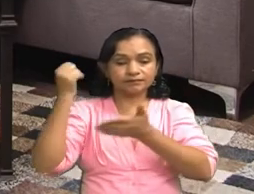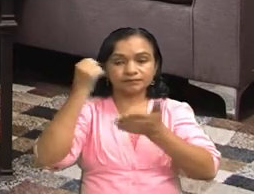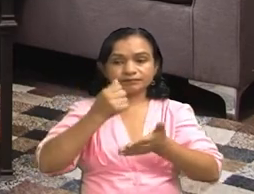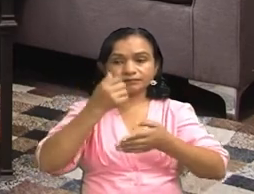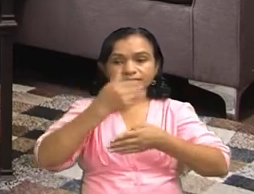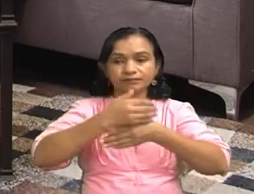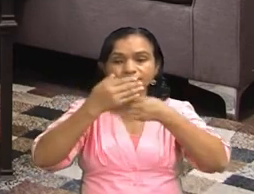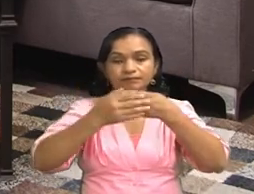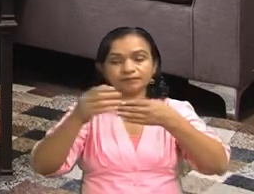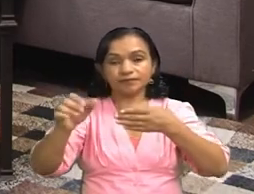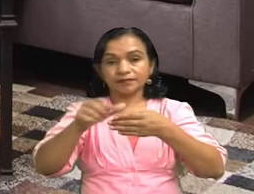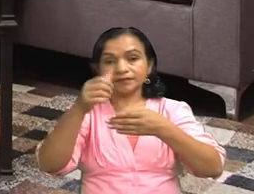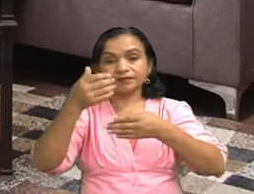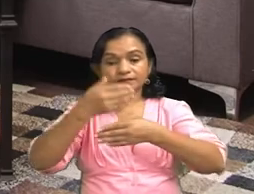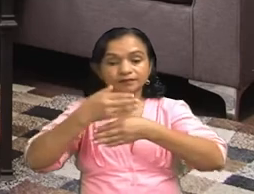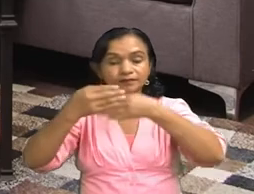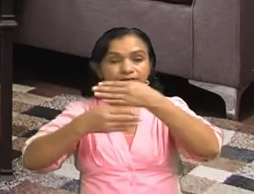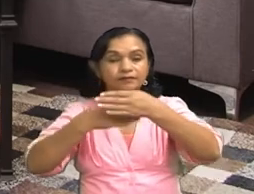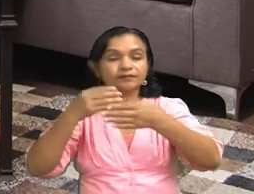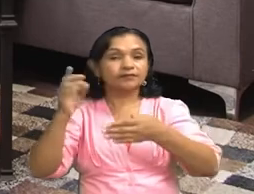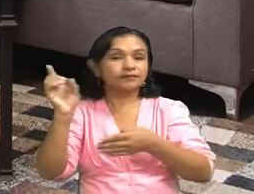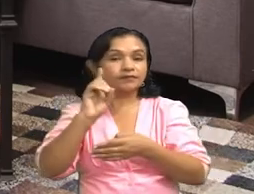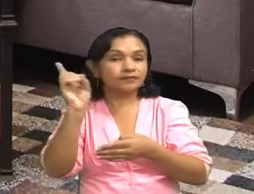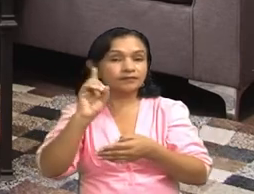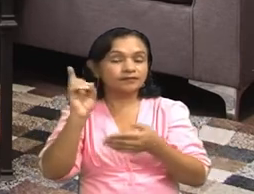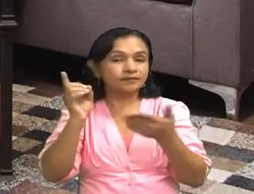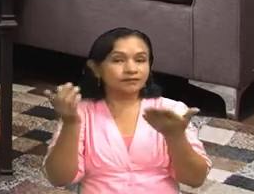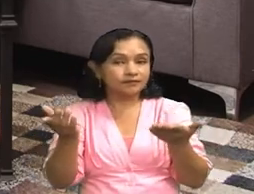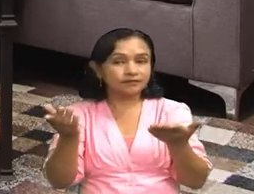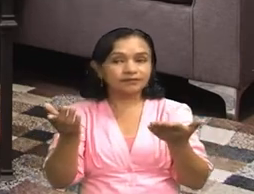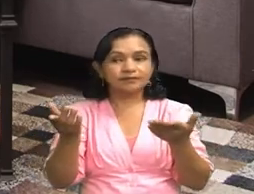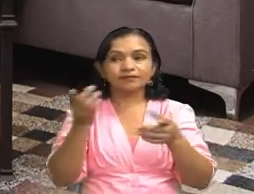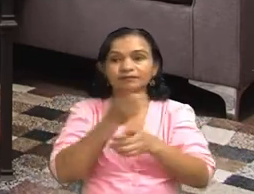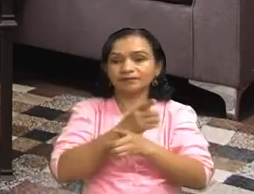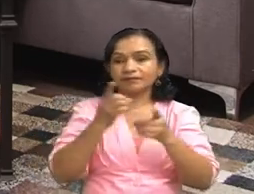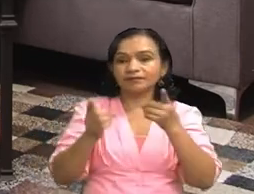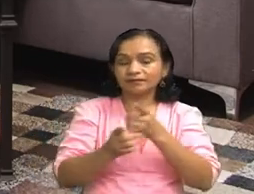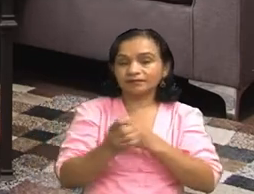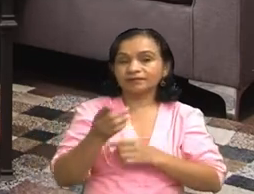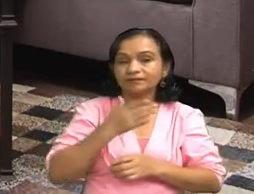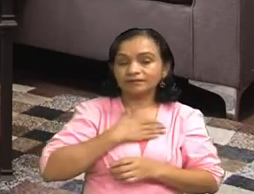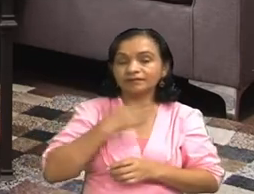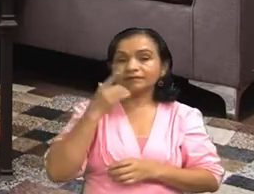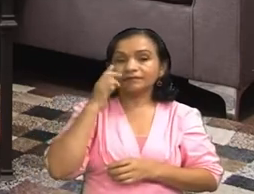hacer otro matadero, pero no me han dicho a dónde. Pero la obligación mía es